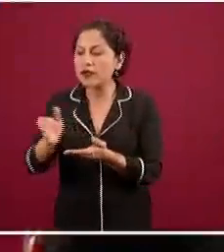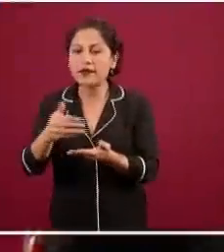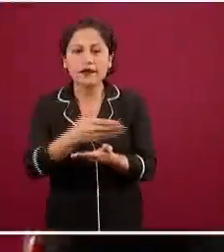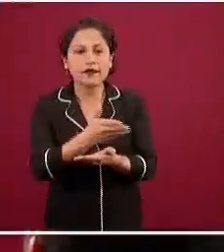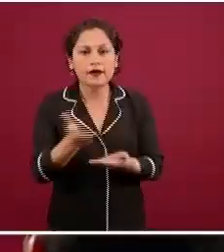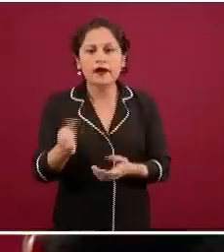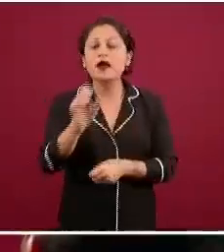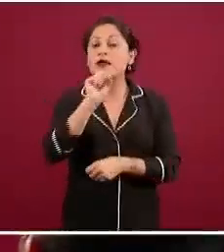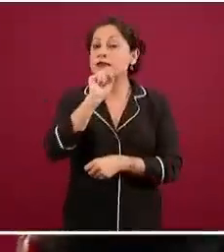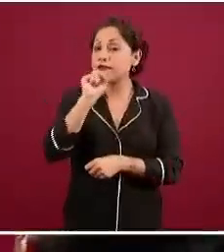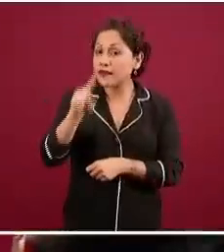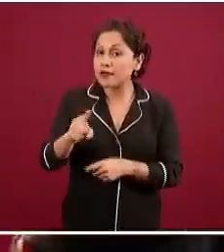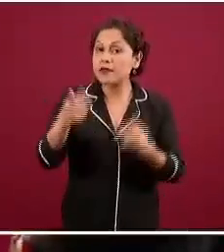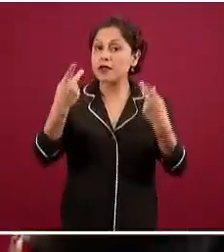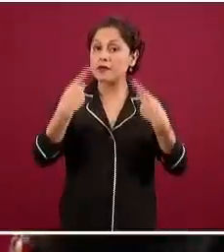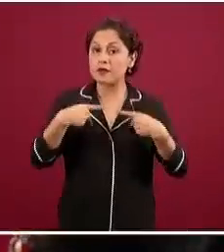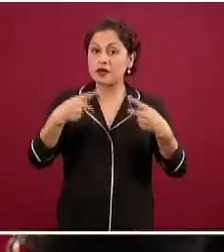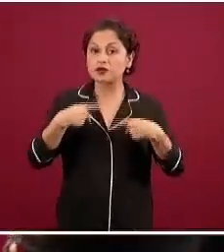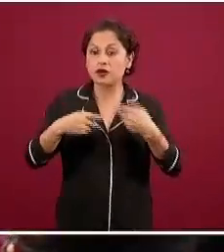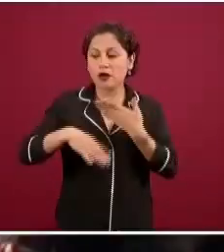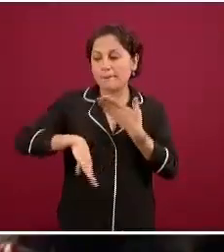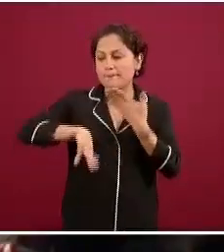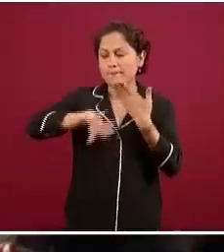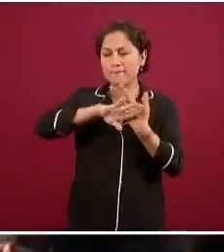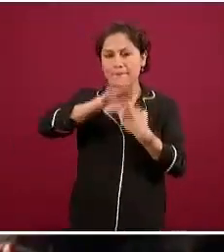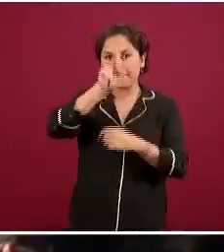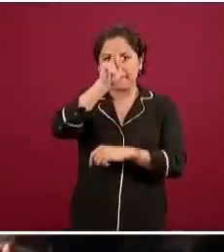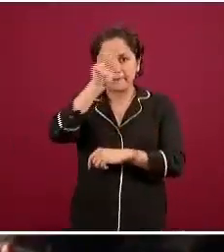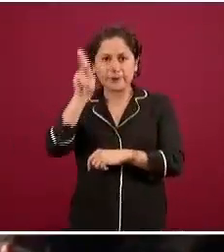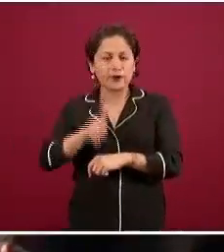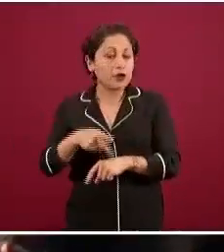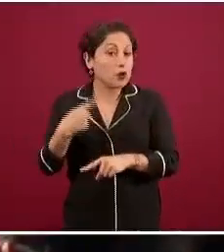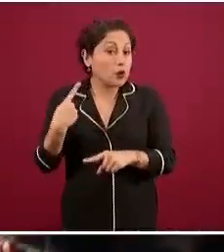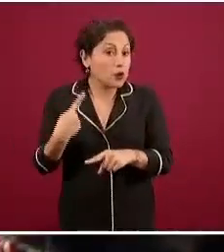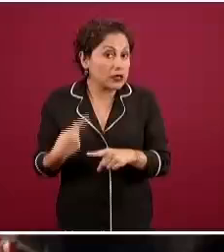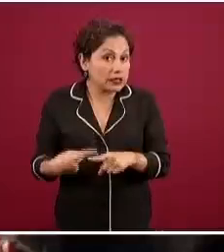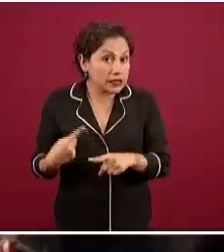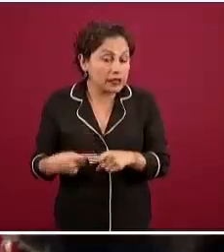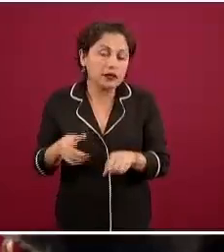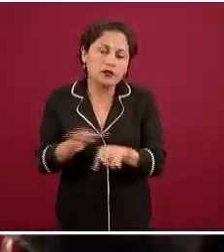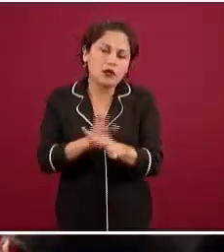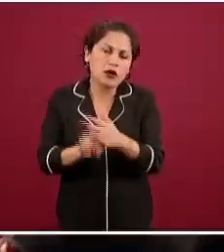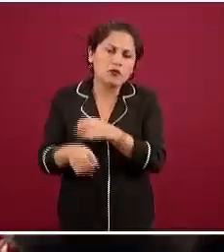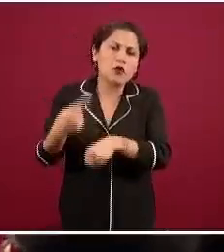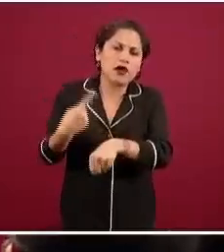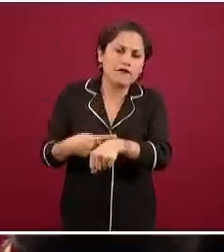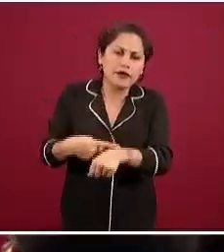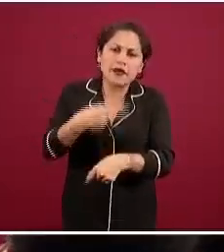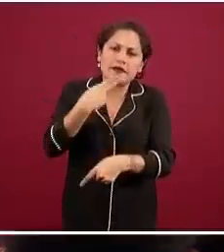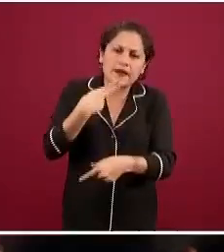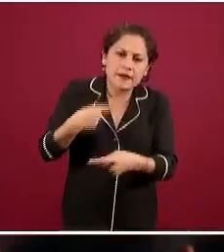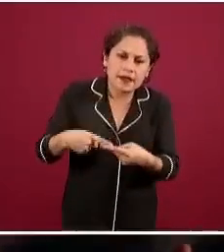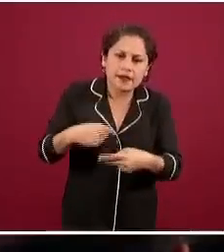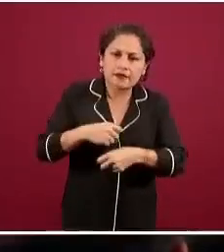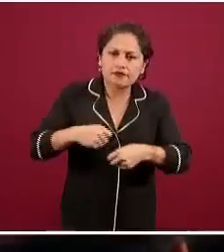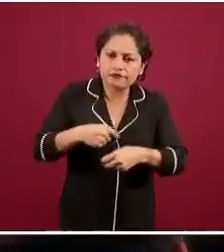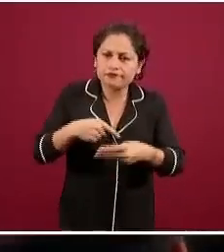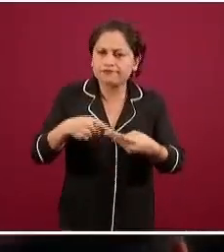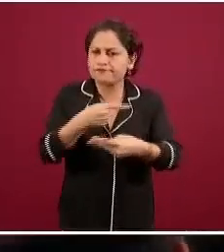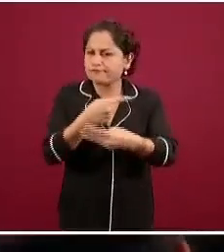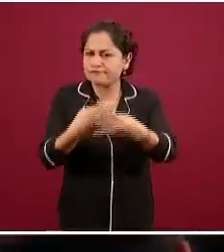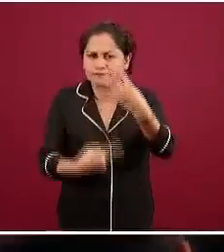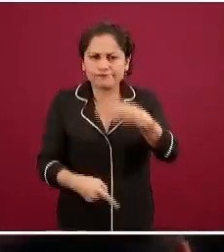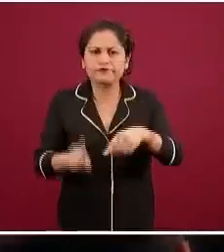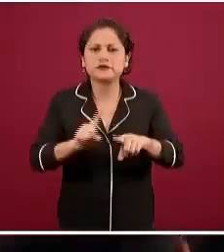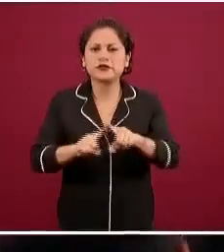es esta información sobre la comorbilidad, las personas con diabetes, con hipertensión, etcétera, qué otras